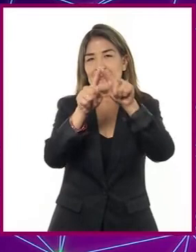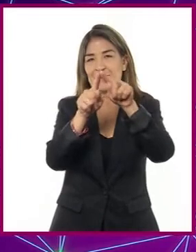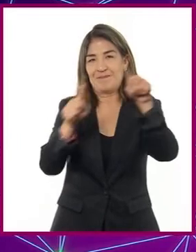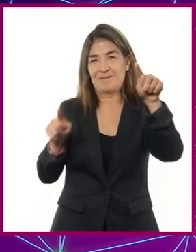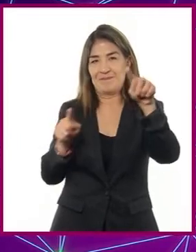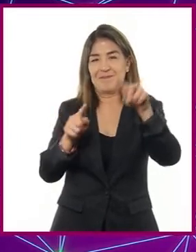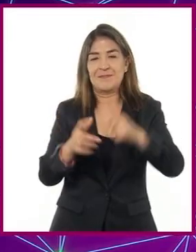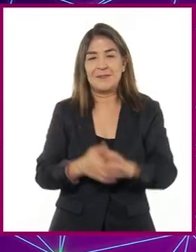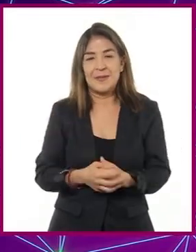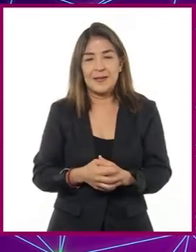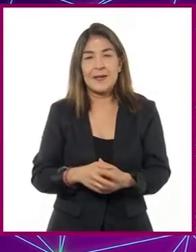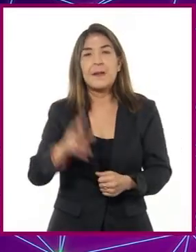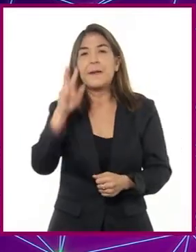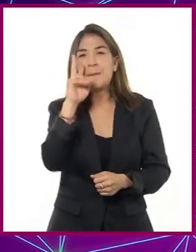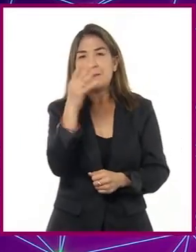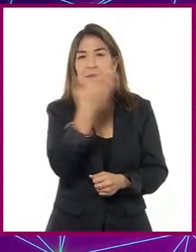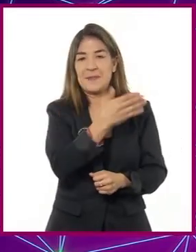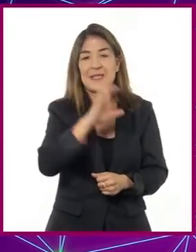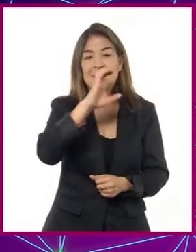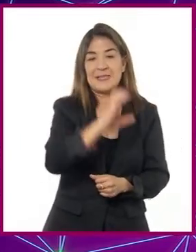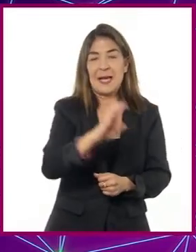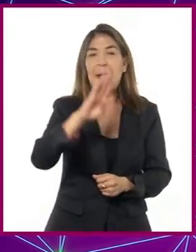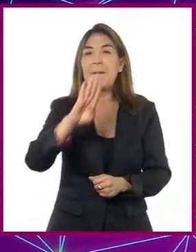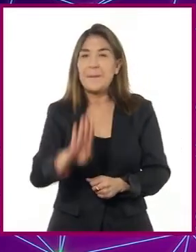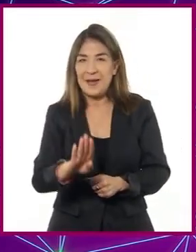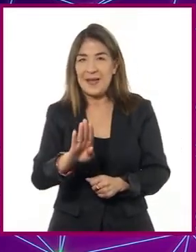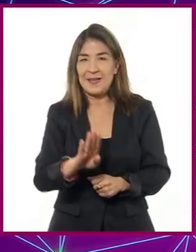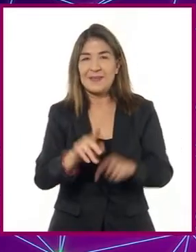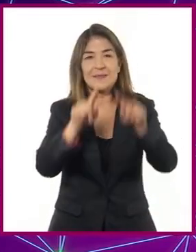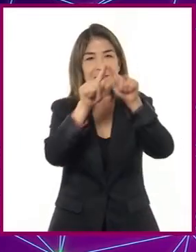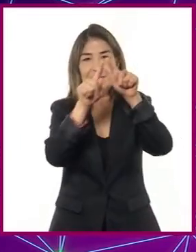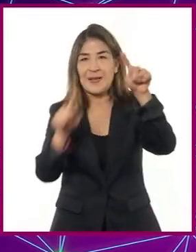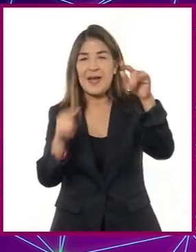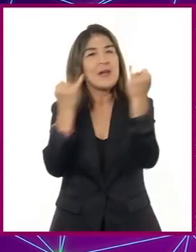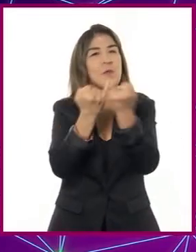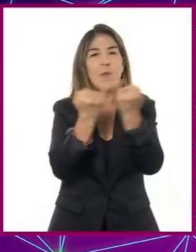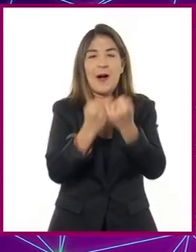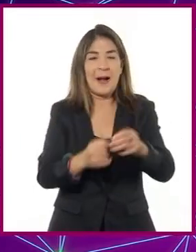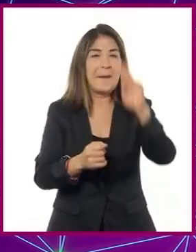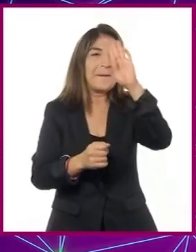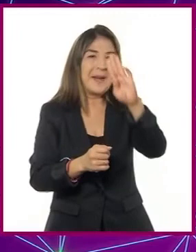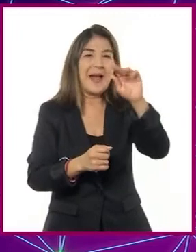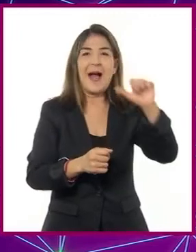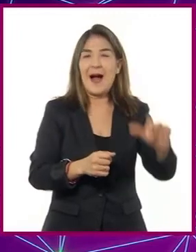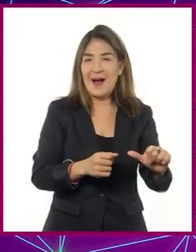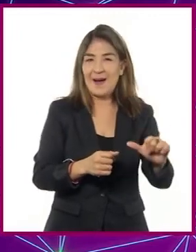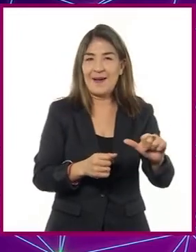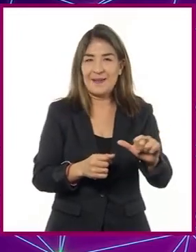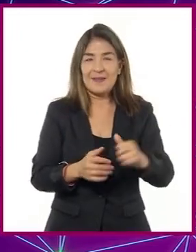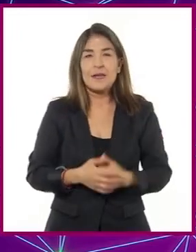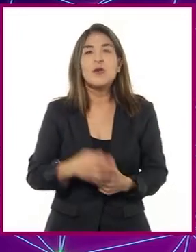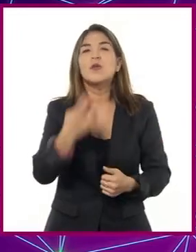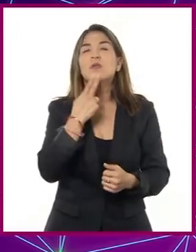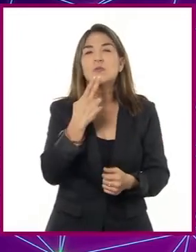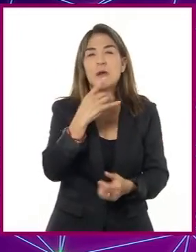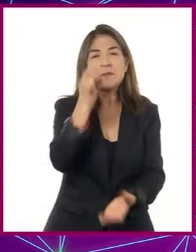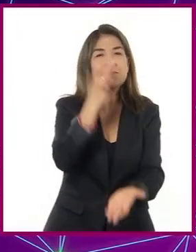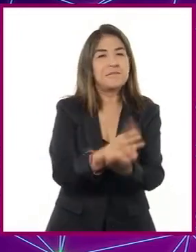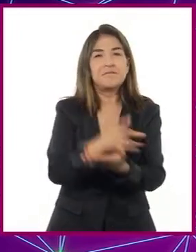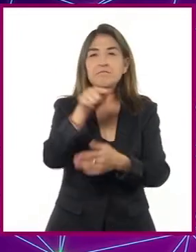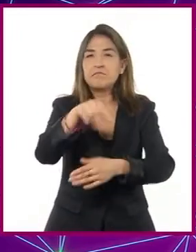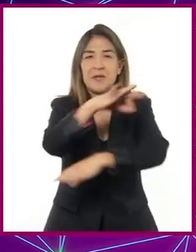recta, CB, de igual tamaño que BA, utilizando solo la